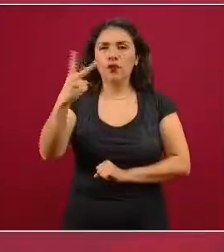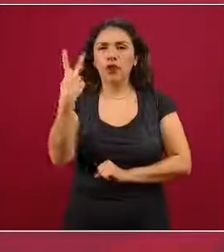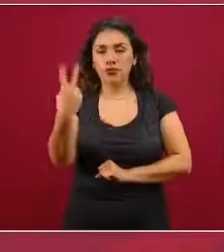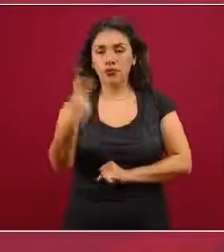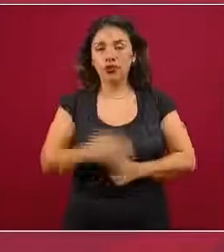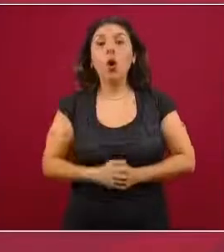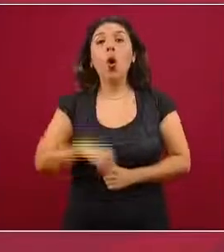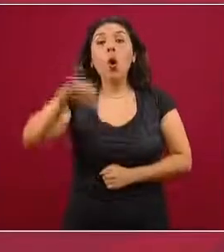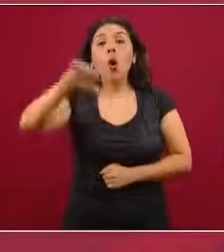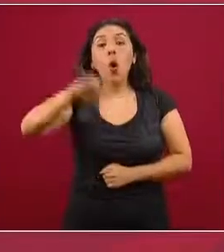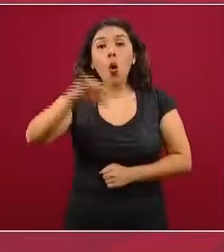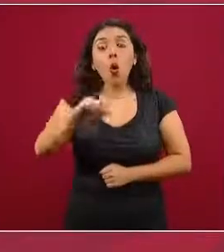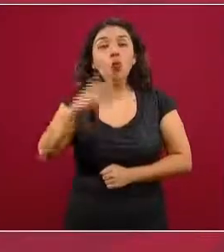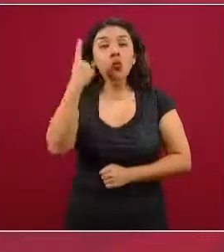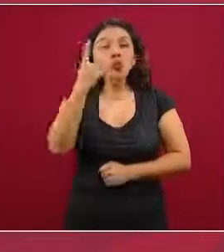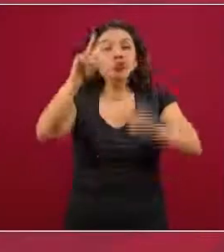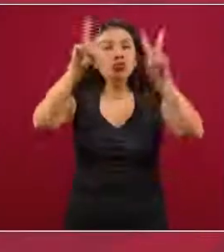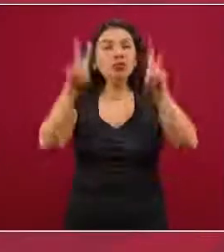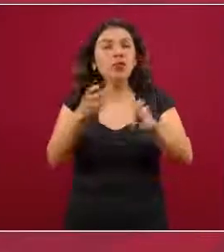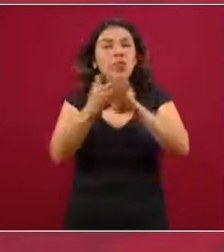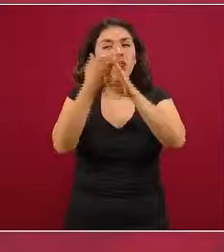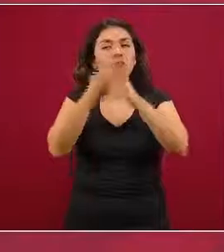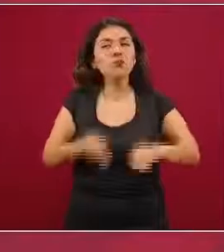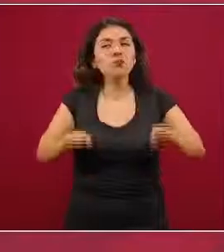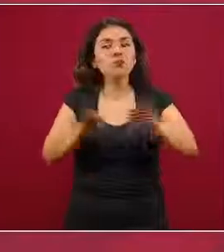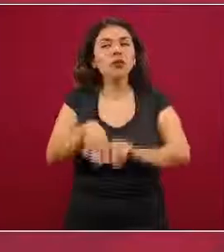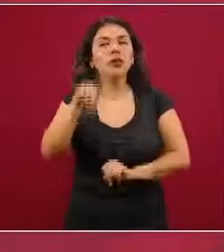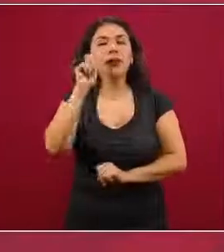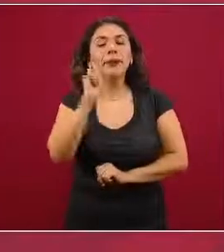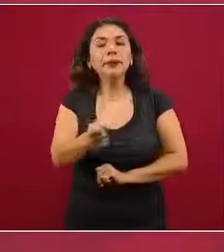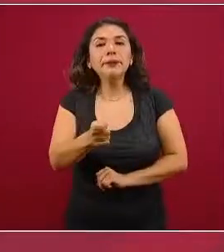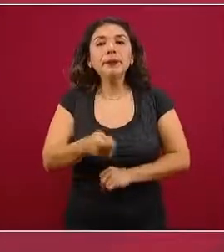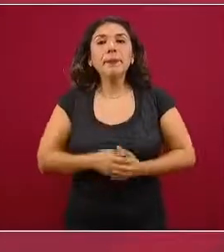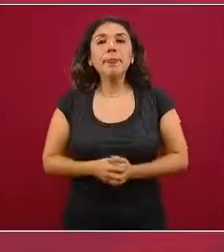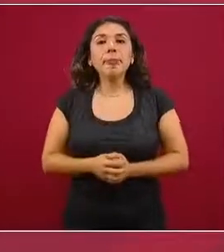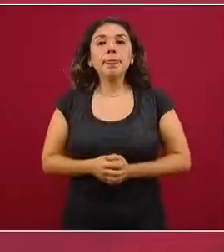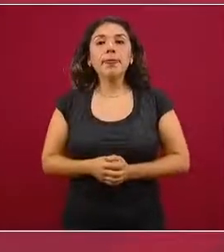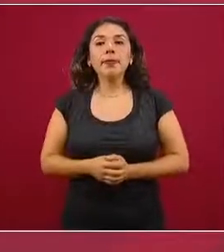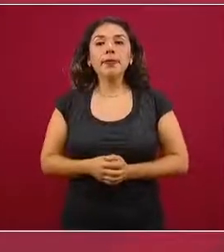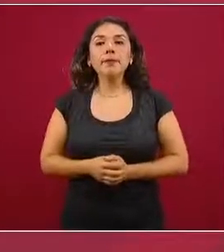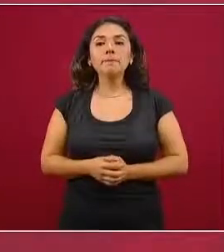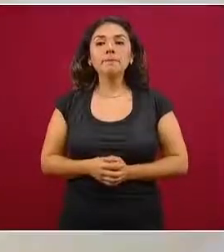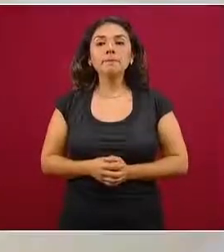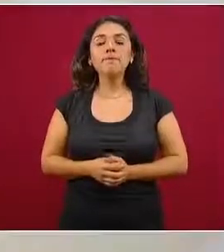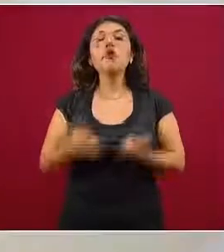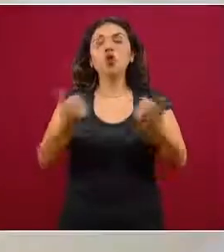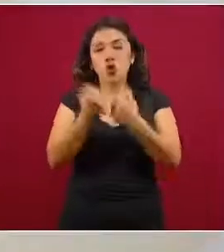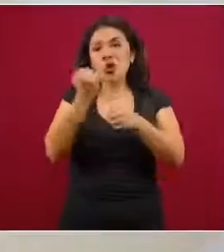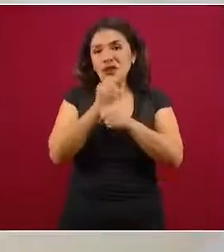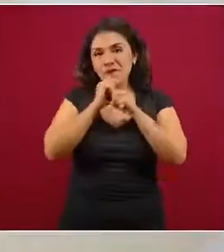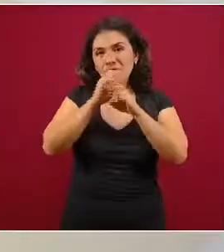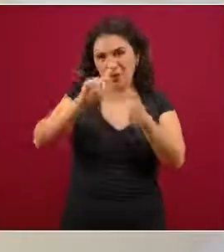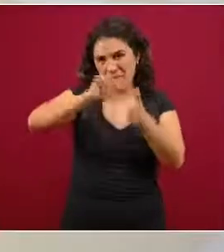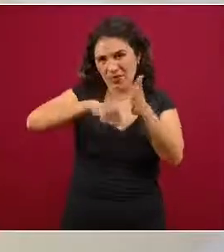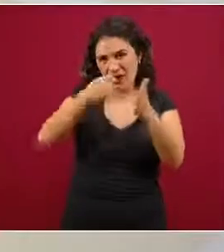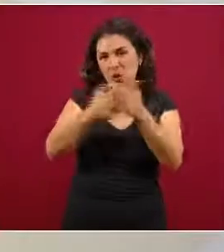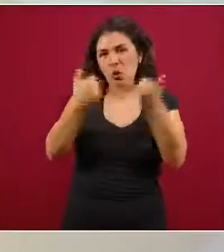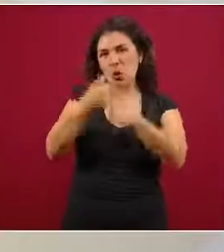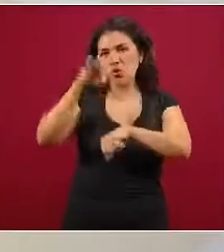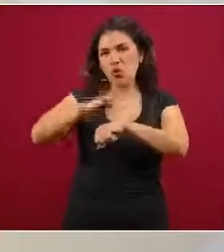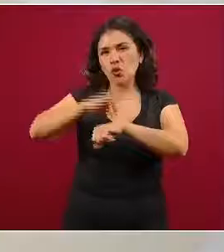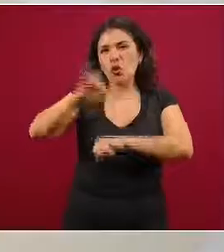Hoy vamos a abordar un tema importante que es vamos a tener el informe técnico que presentará el doctor José Luis